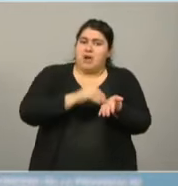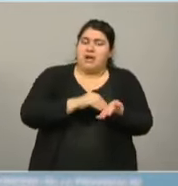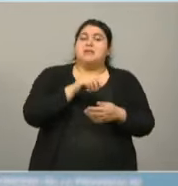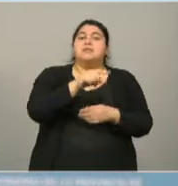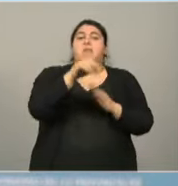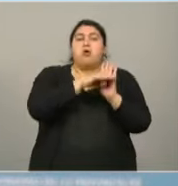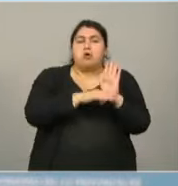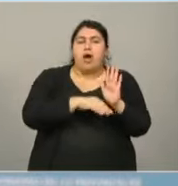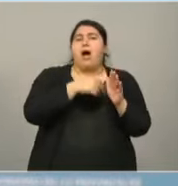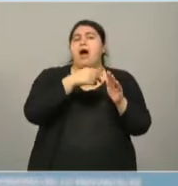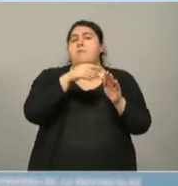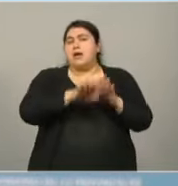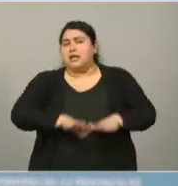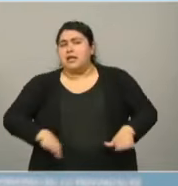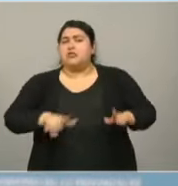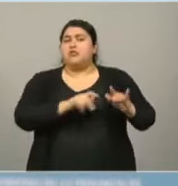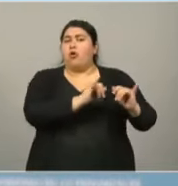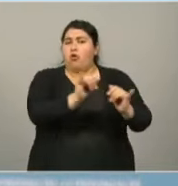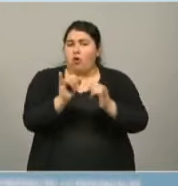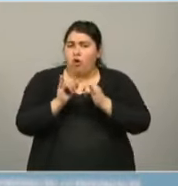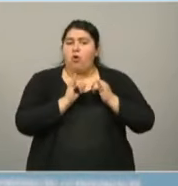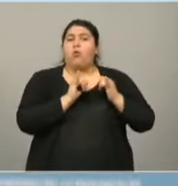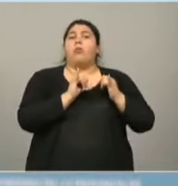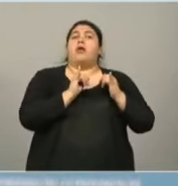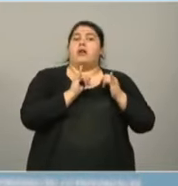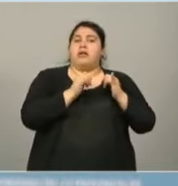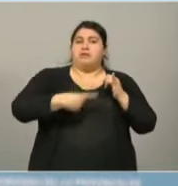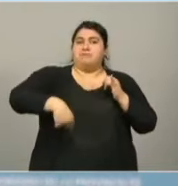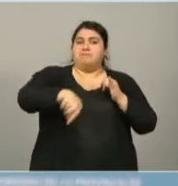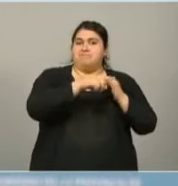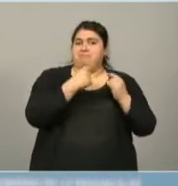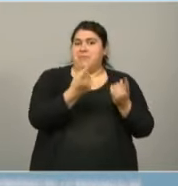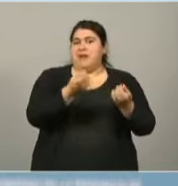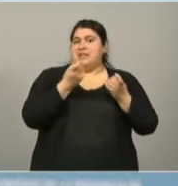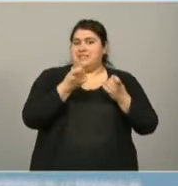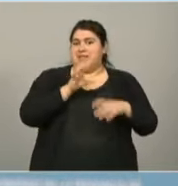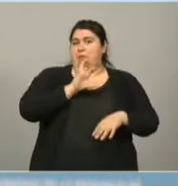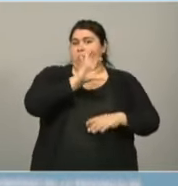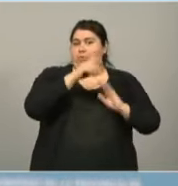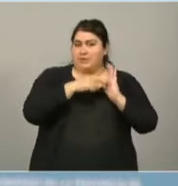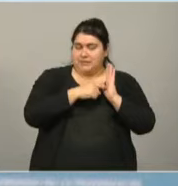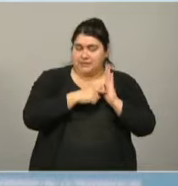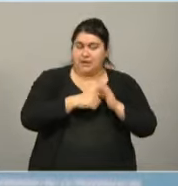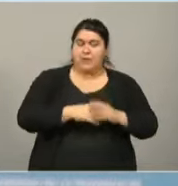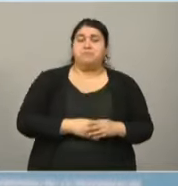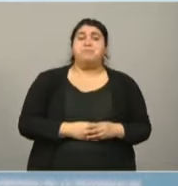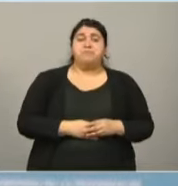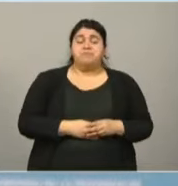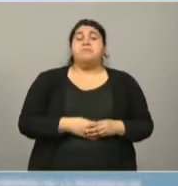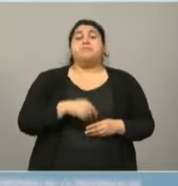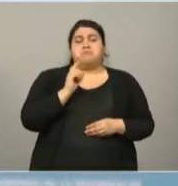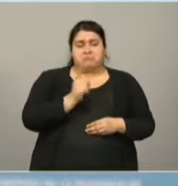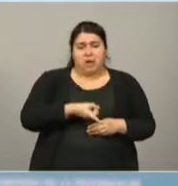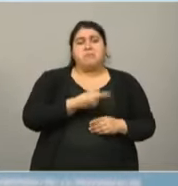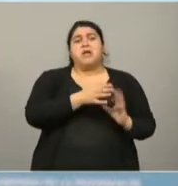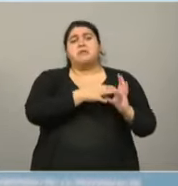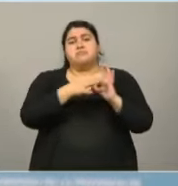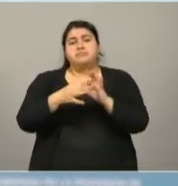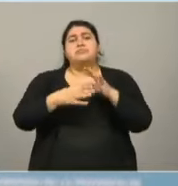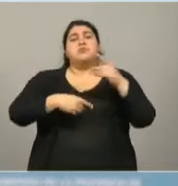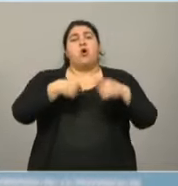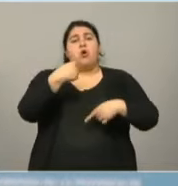programas de niñez de juventud que tiene nuestra nuestra provincia hemos podido darle continuidad a la obra